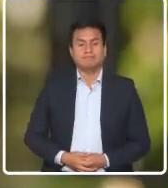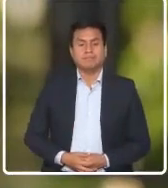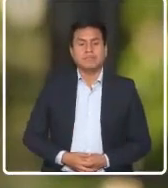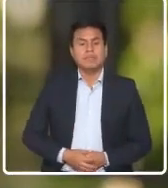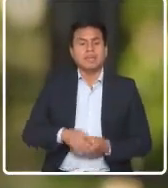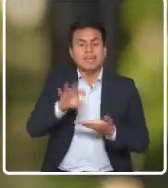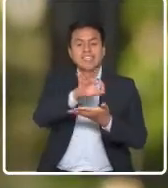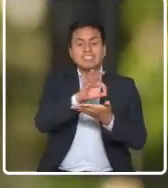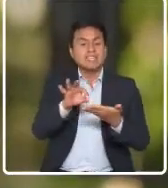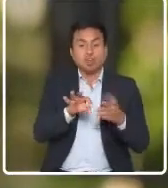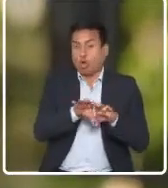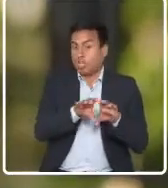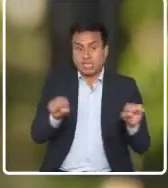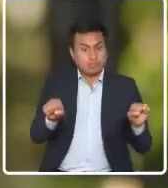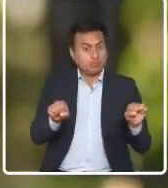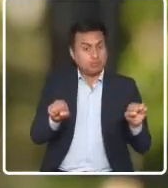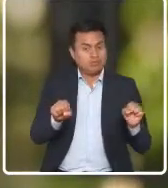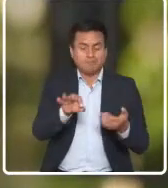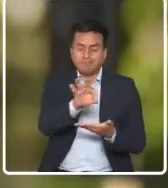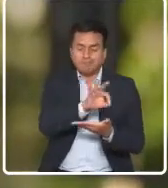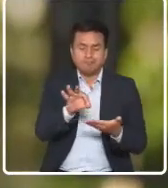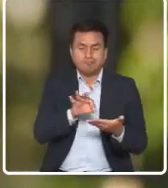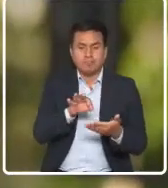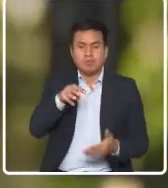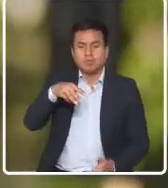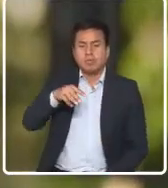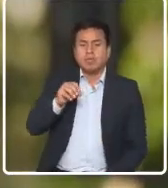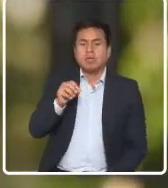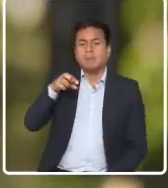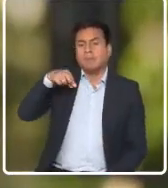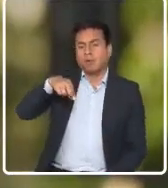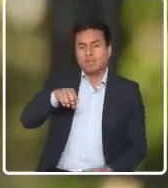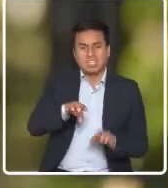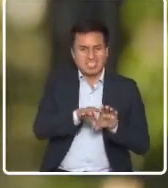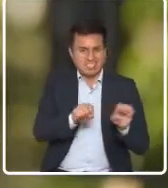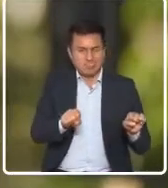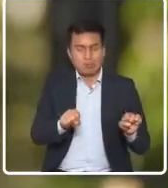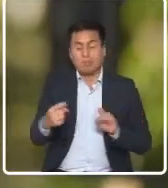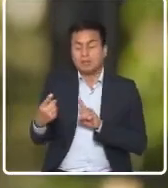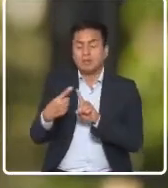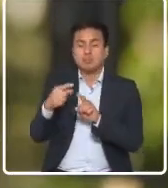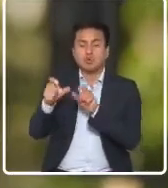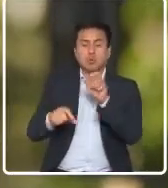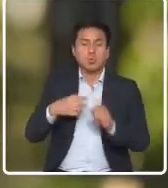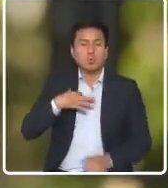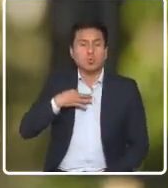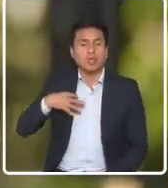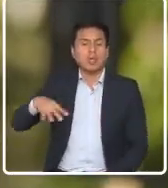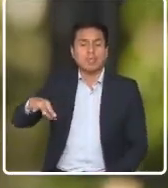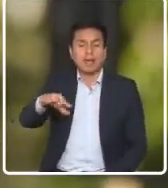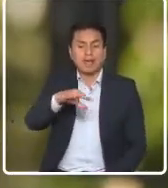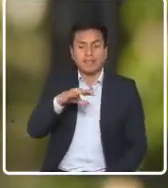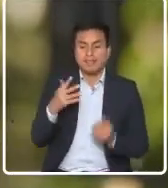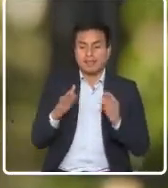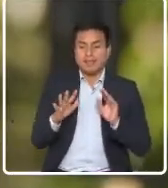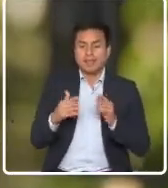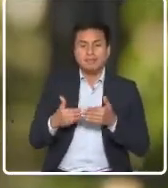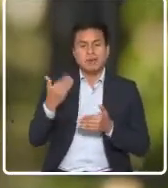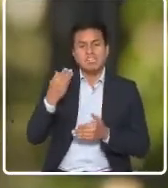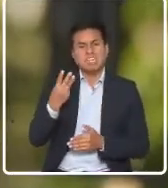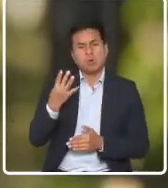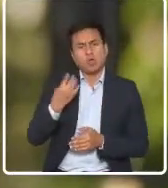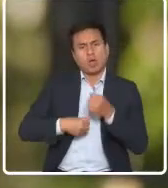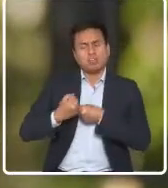El diseño, presidente, está listo. Lo hizo el MOP. Con participación ciudadana hace más